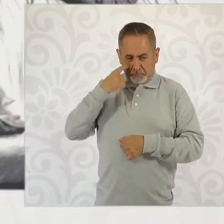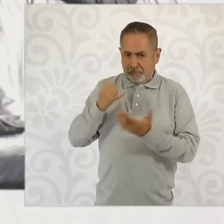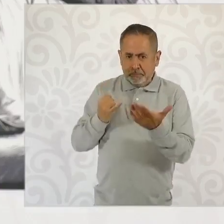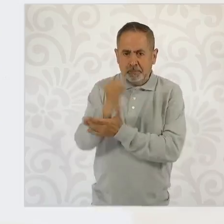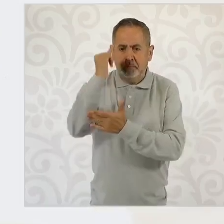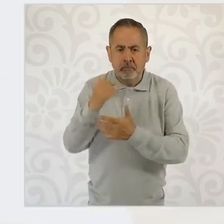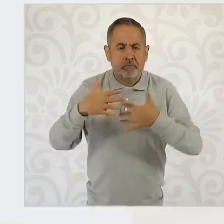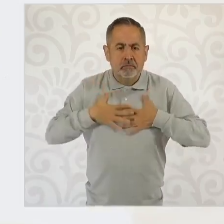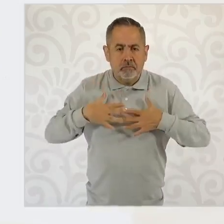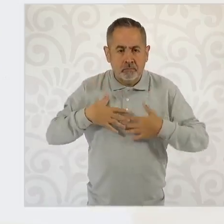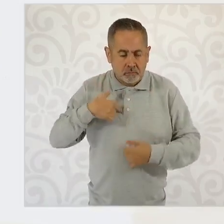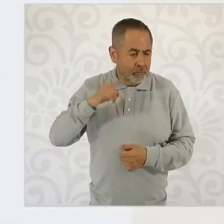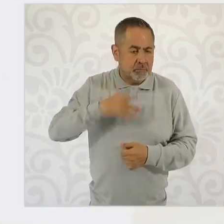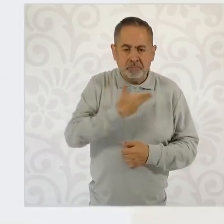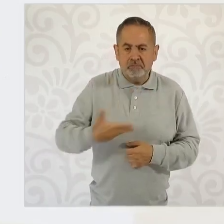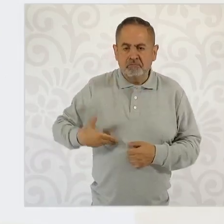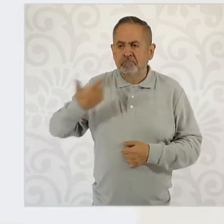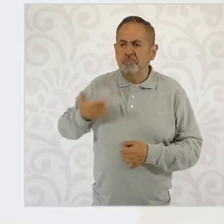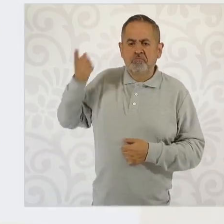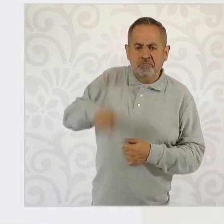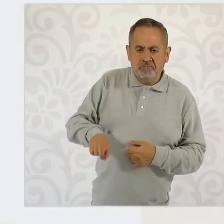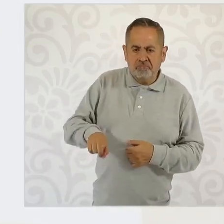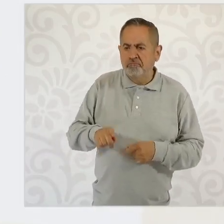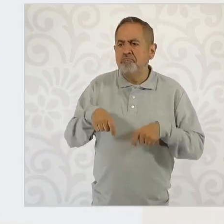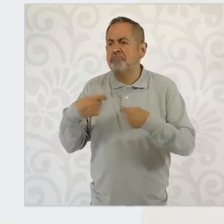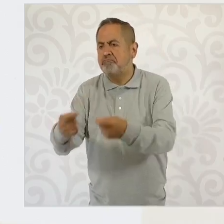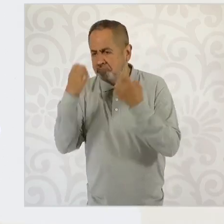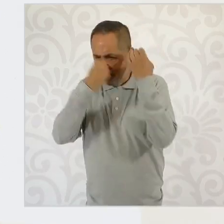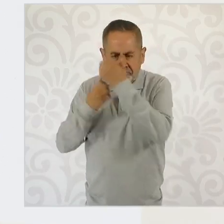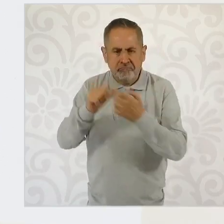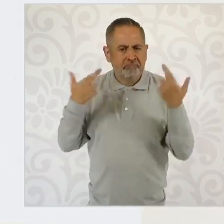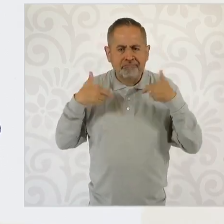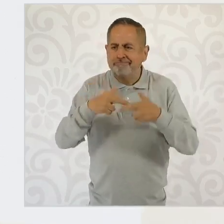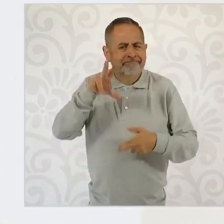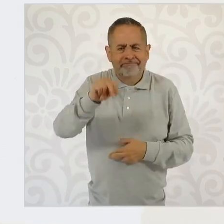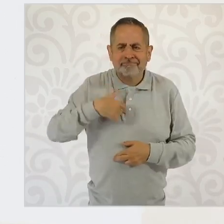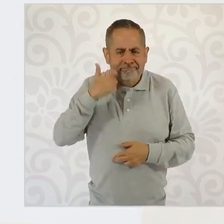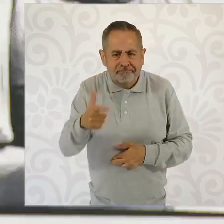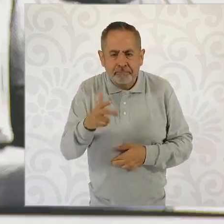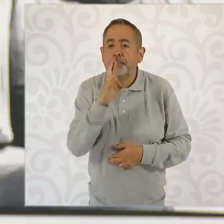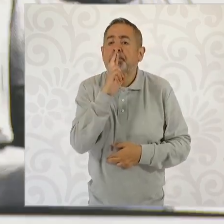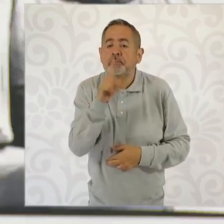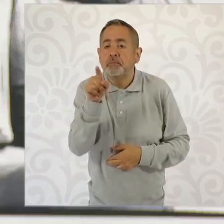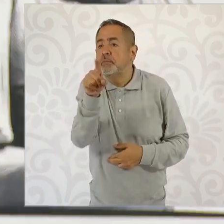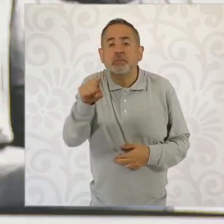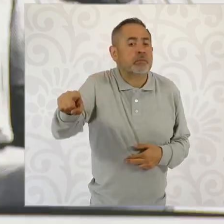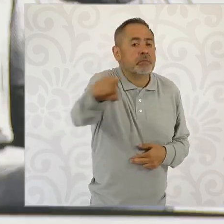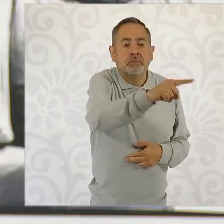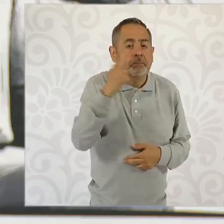renuncio como presidenta a poner una forma de evaluación para los profesores. Quiero que las maestras y los maestros